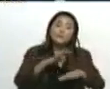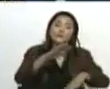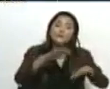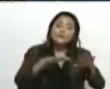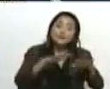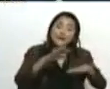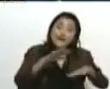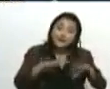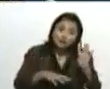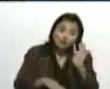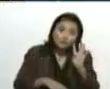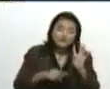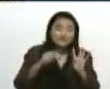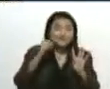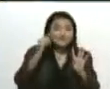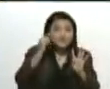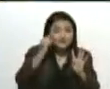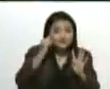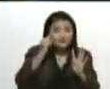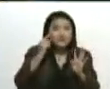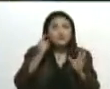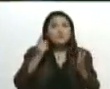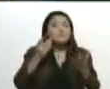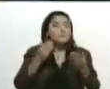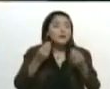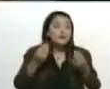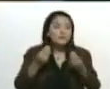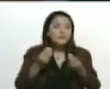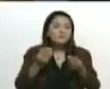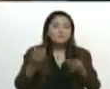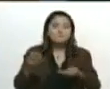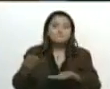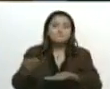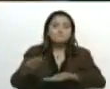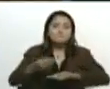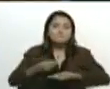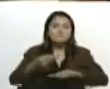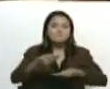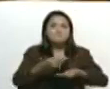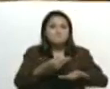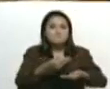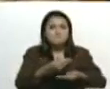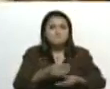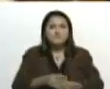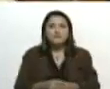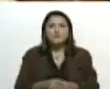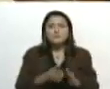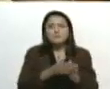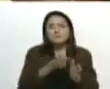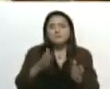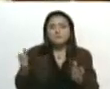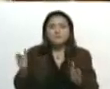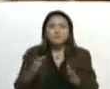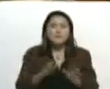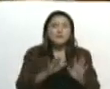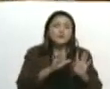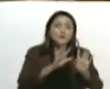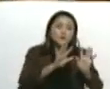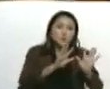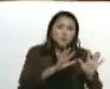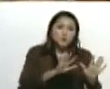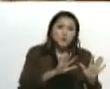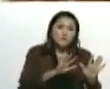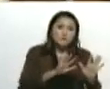de 14 días para recibir las postulaciones en días consecutivos, en ese horario de 9 a 3